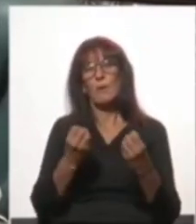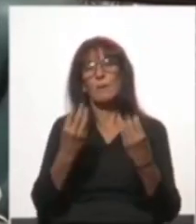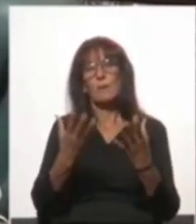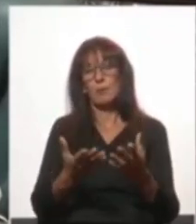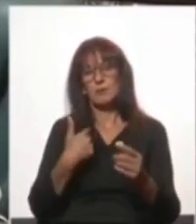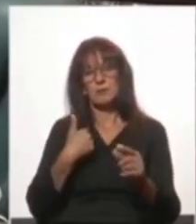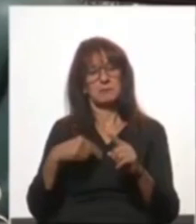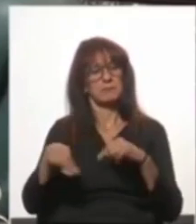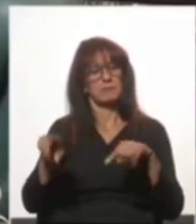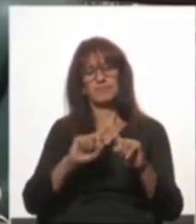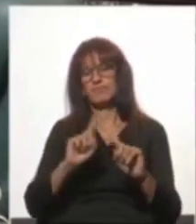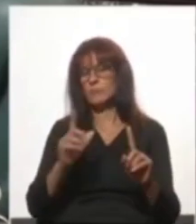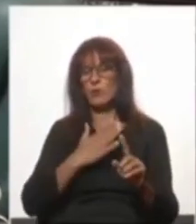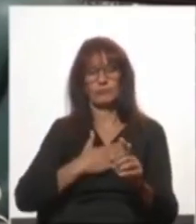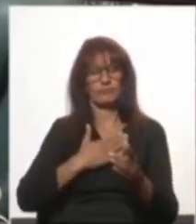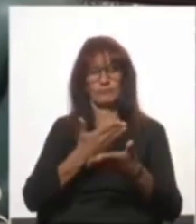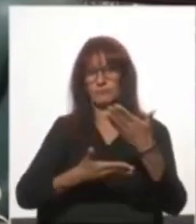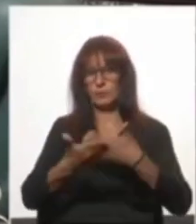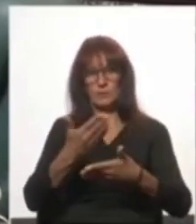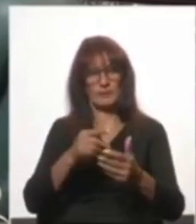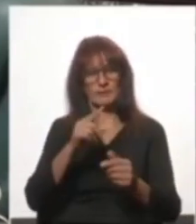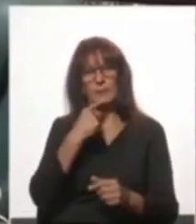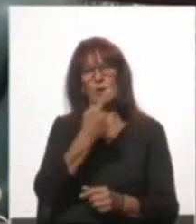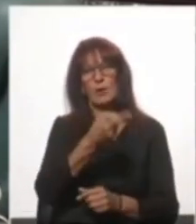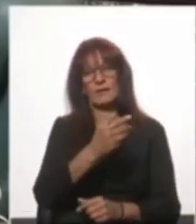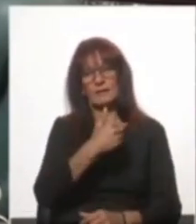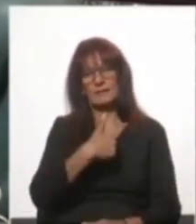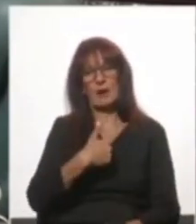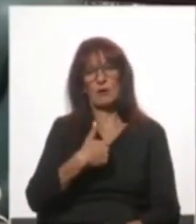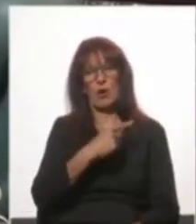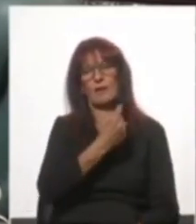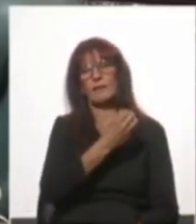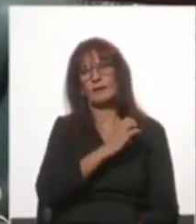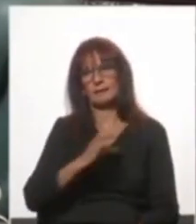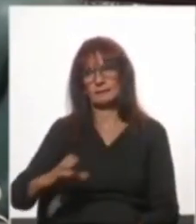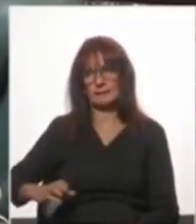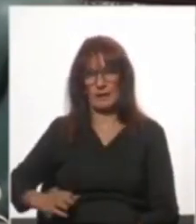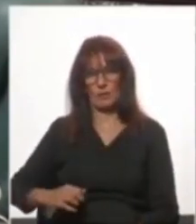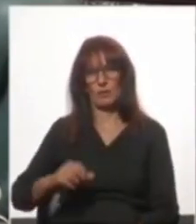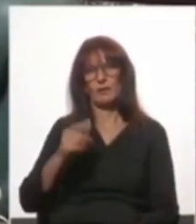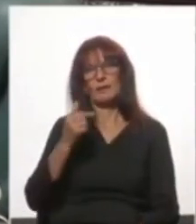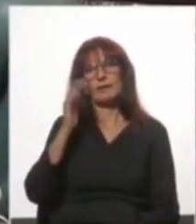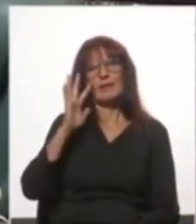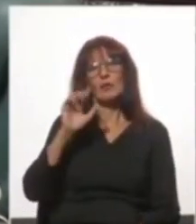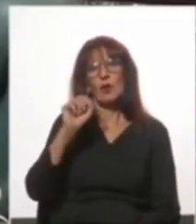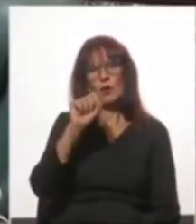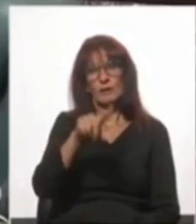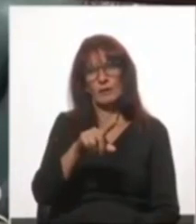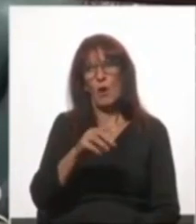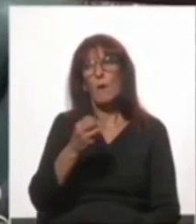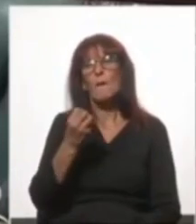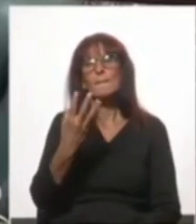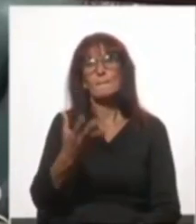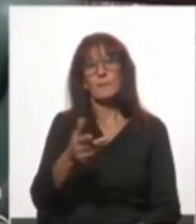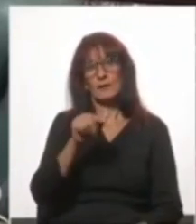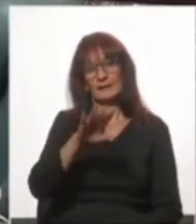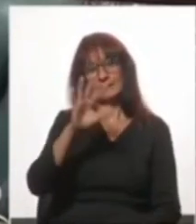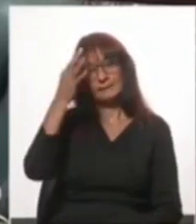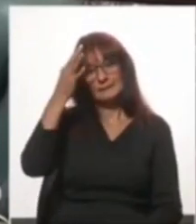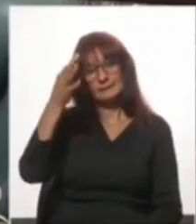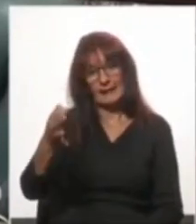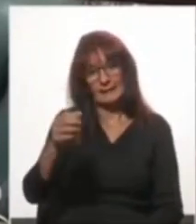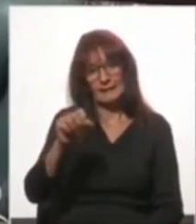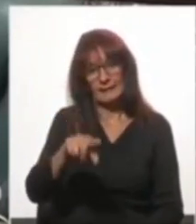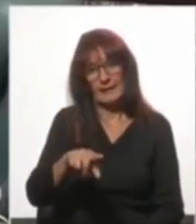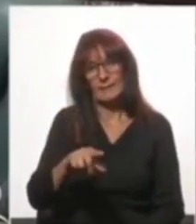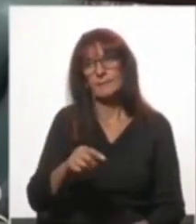no compartimos el enfoque del rol del Estado desde el punto de vista político-ideológico, porque es técnicamente